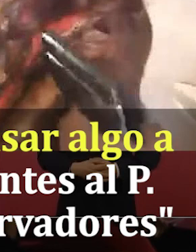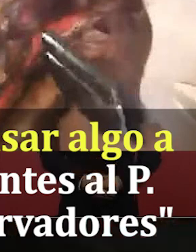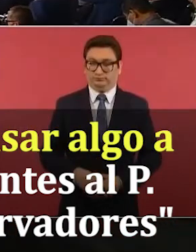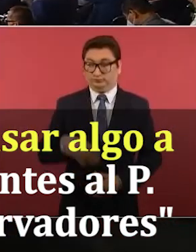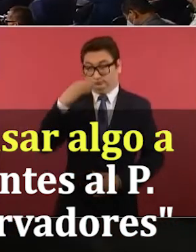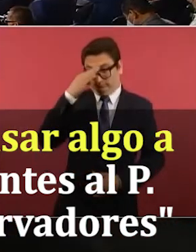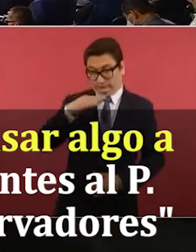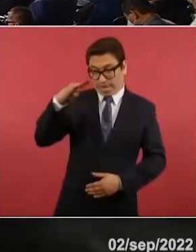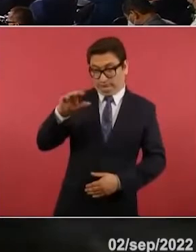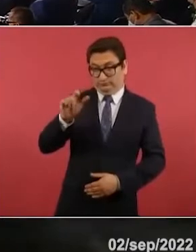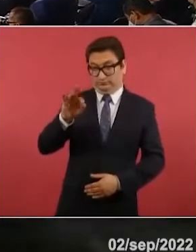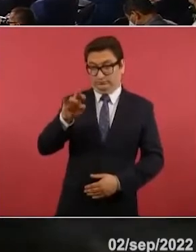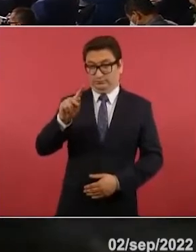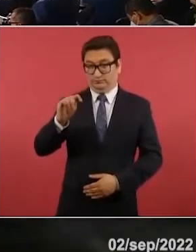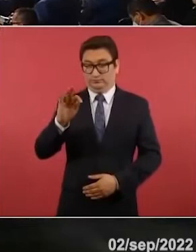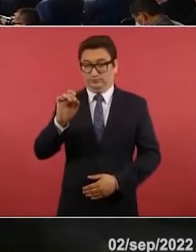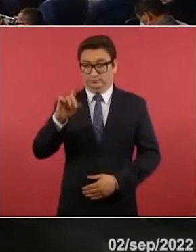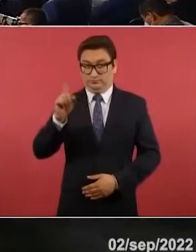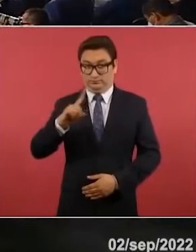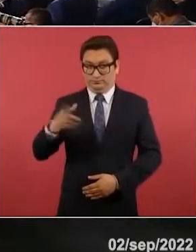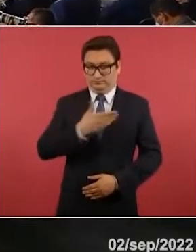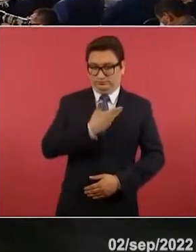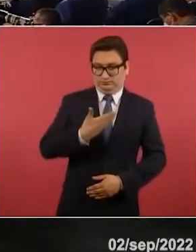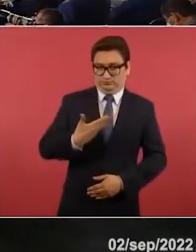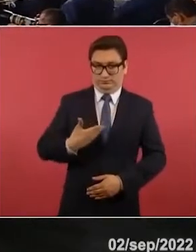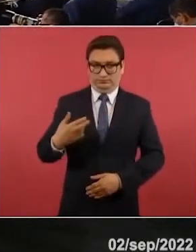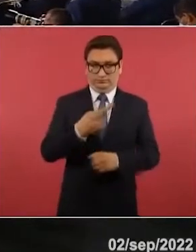Excelentísimo señor Alberto Fernández, presidente de la República